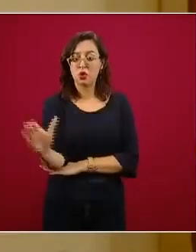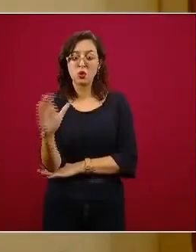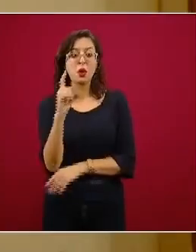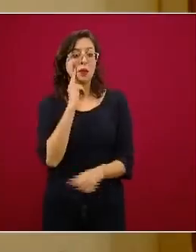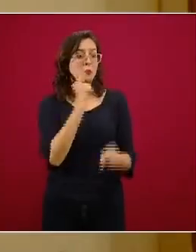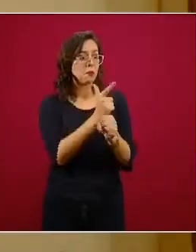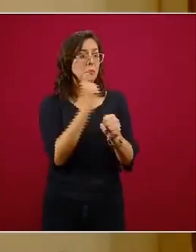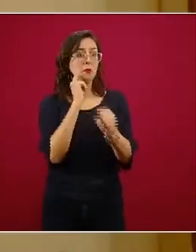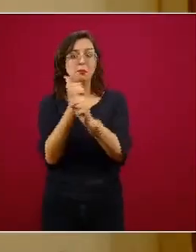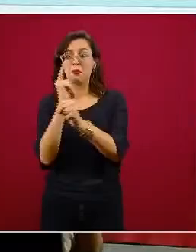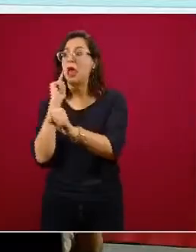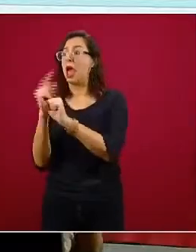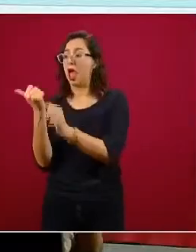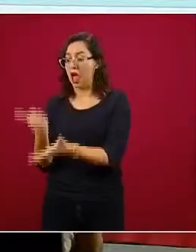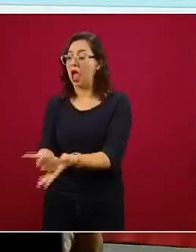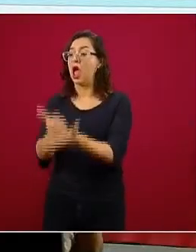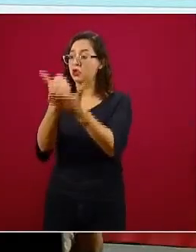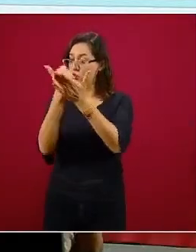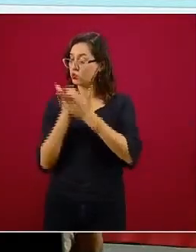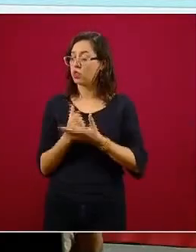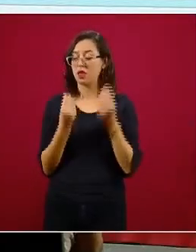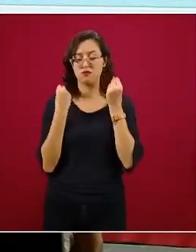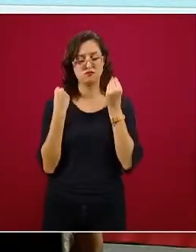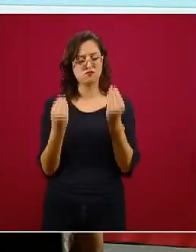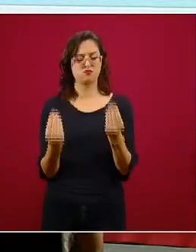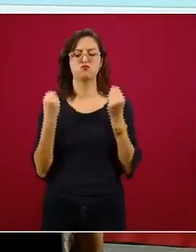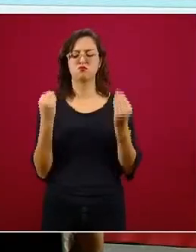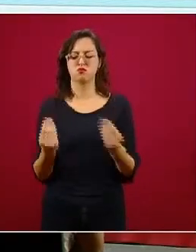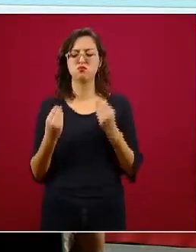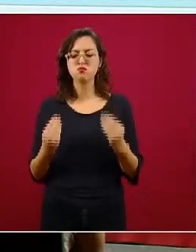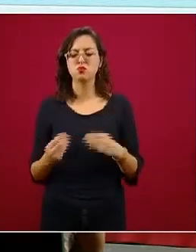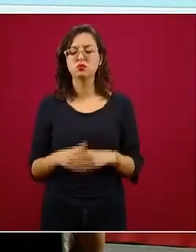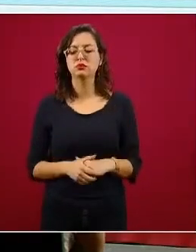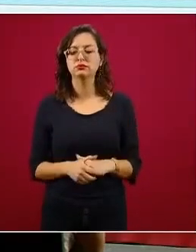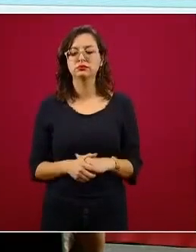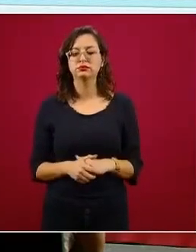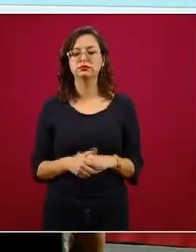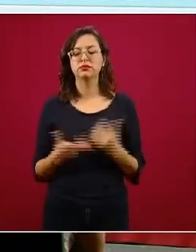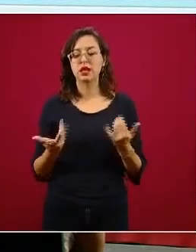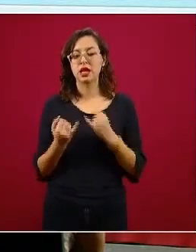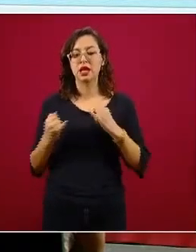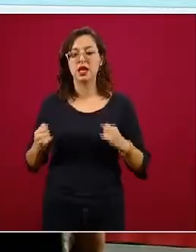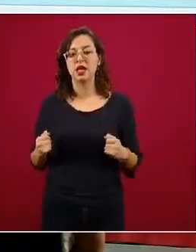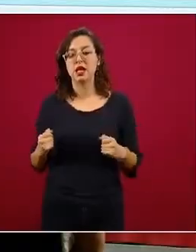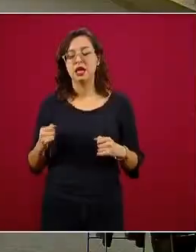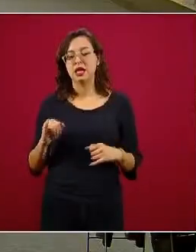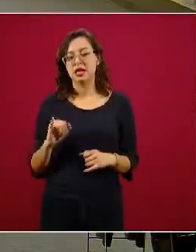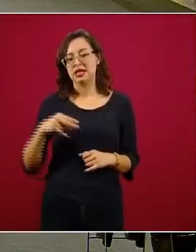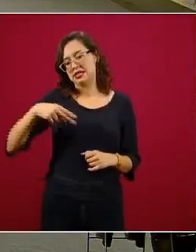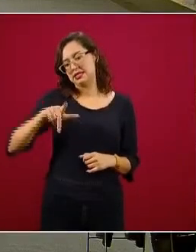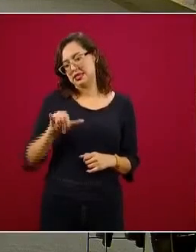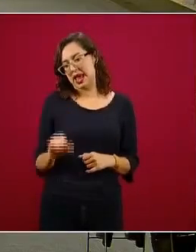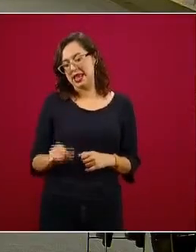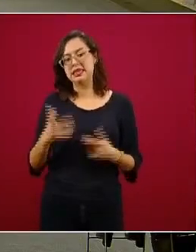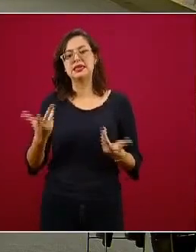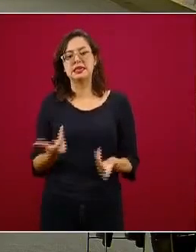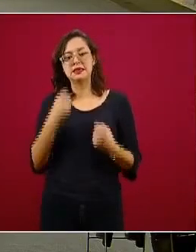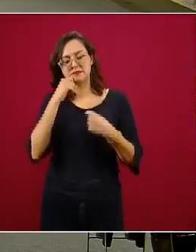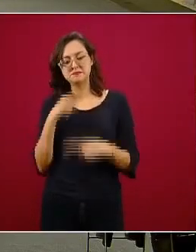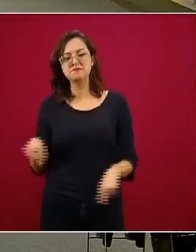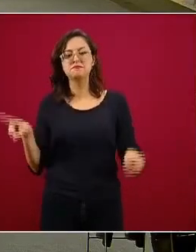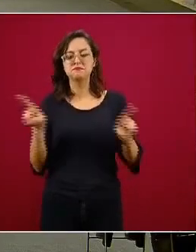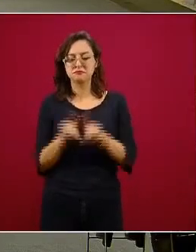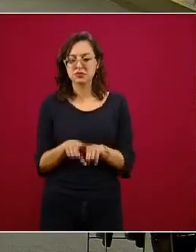estos casos en zonas, en comunidades rurales, el Instituto Nacional de los Pueblos Indígenas. Esta estrategia ha